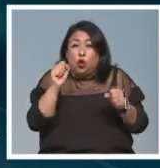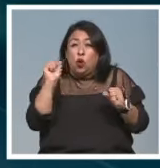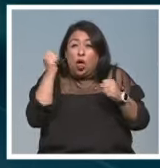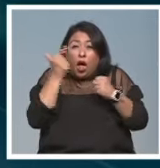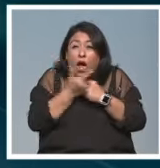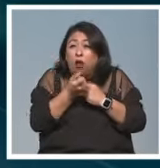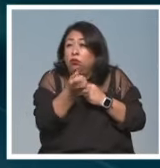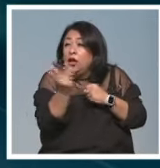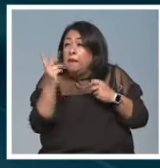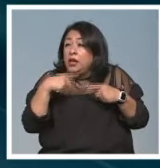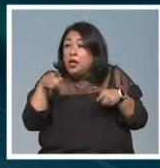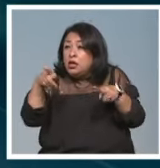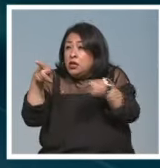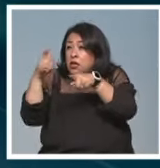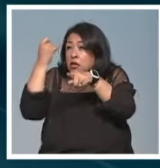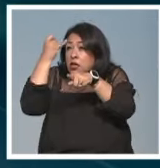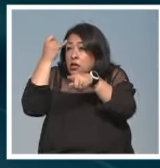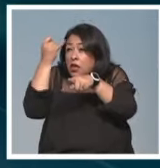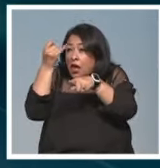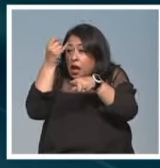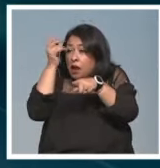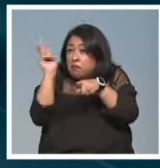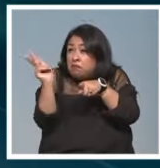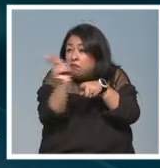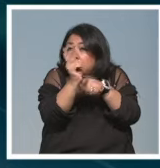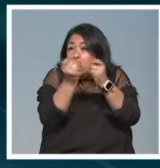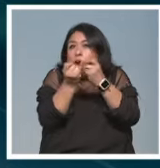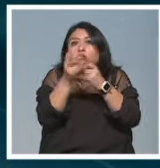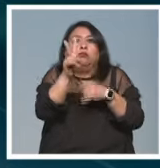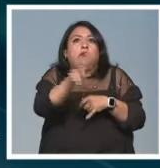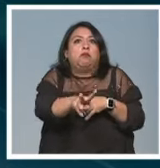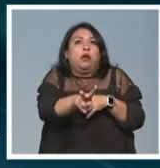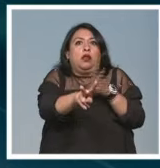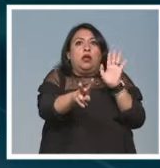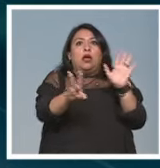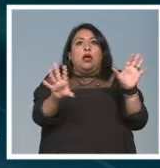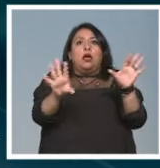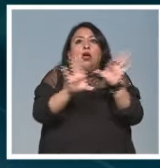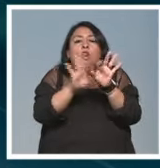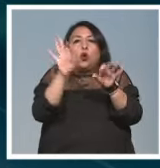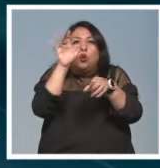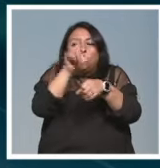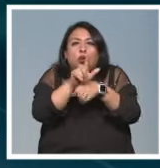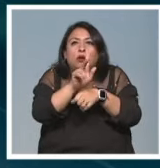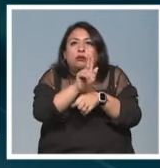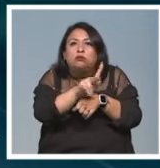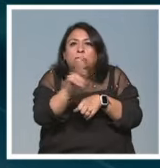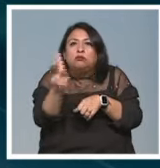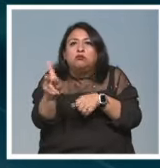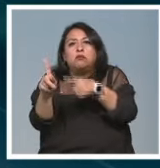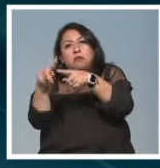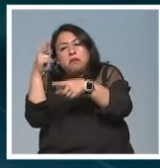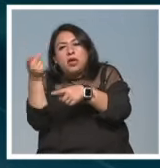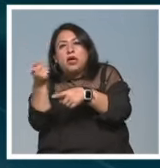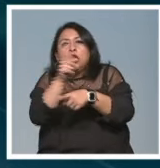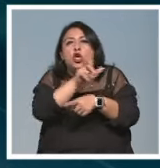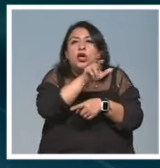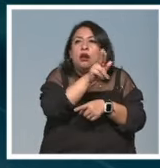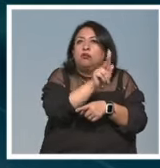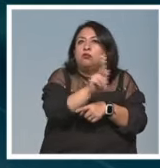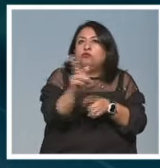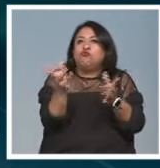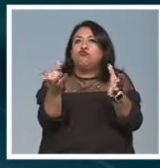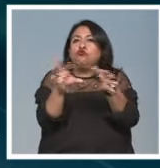idea, it is therefore real. And there are many, many common cultural threads